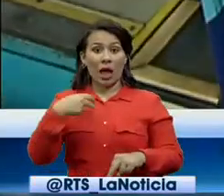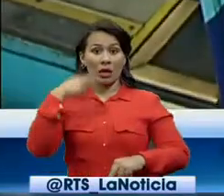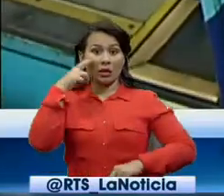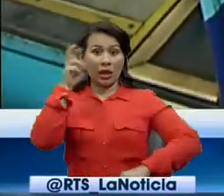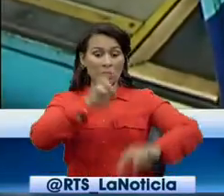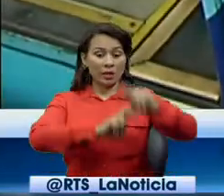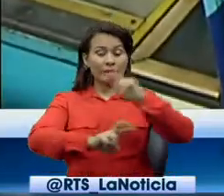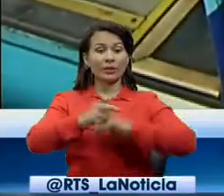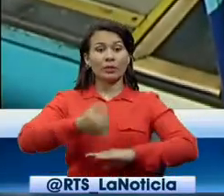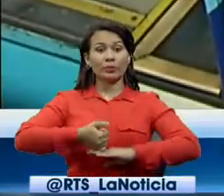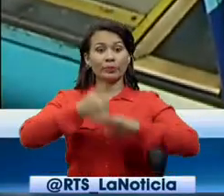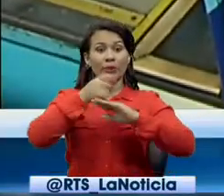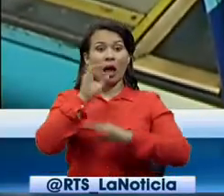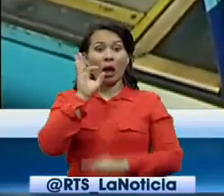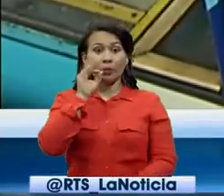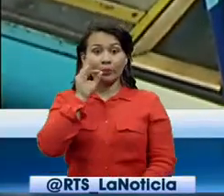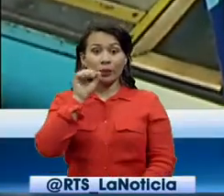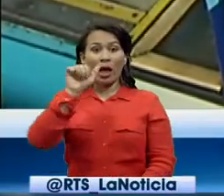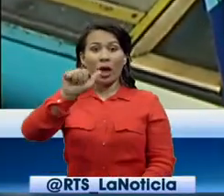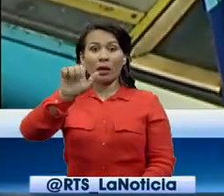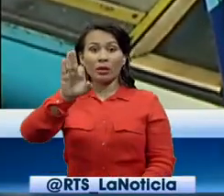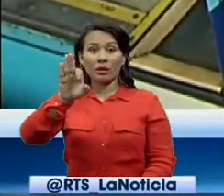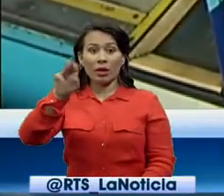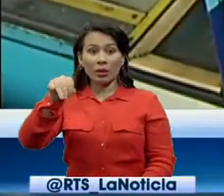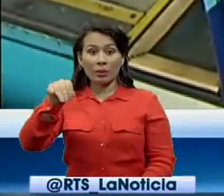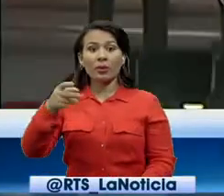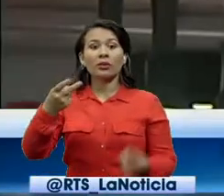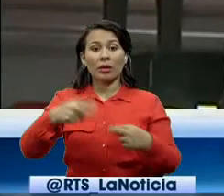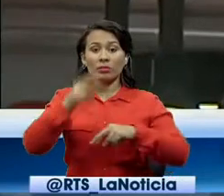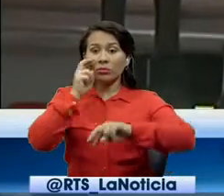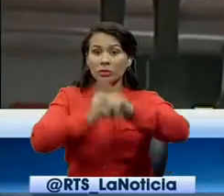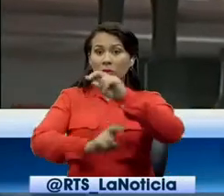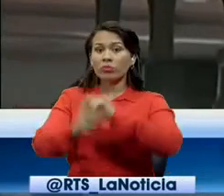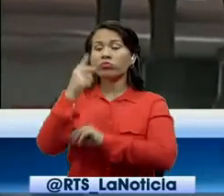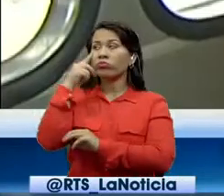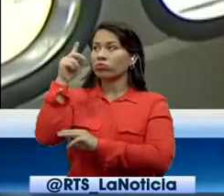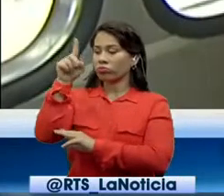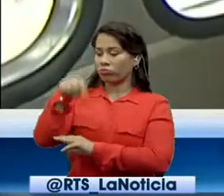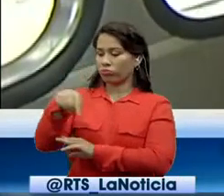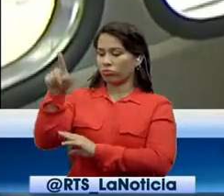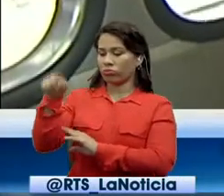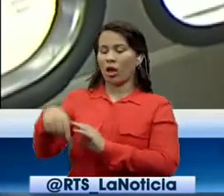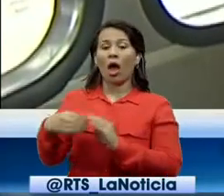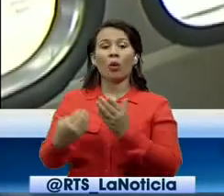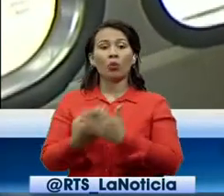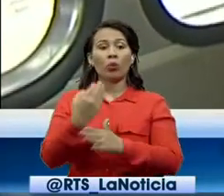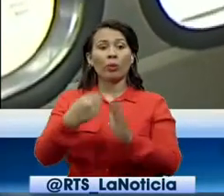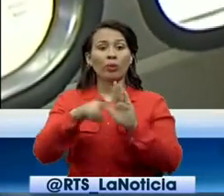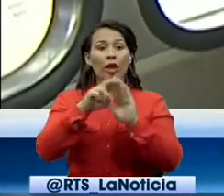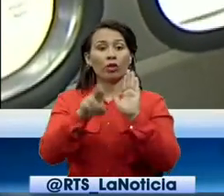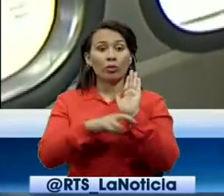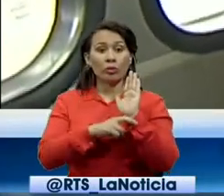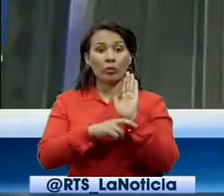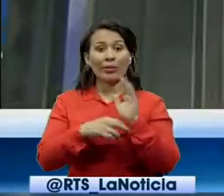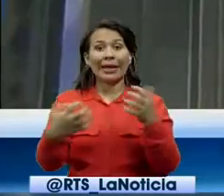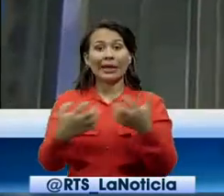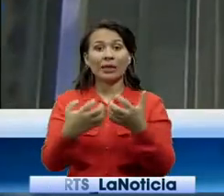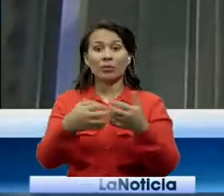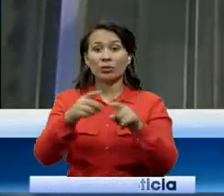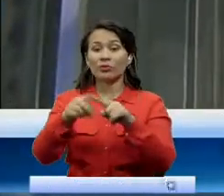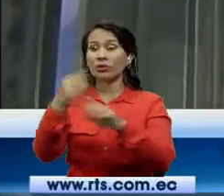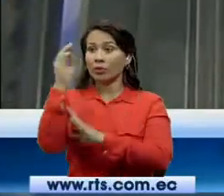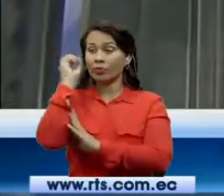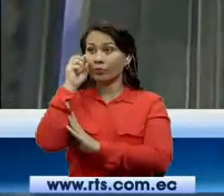revisión efectuado por la ATM para calificar las unidades según la nueva norma INEN de equipamiento, así como